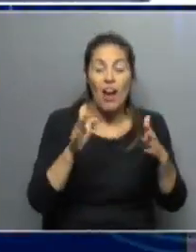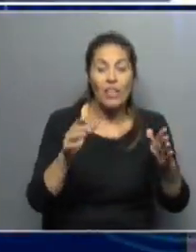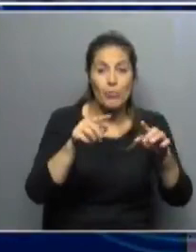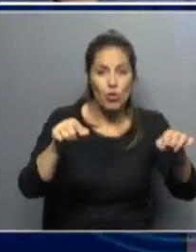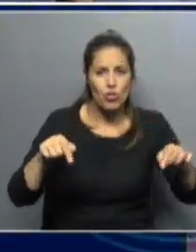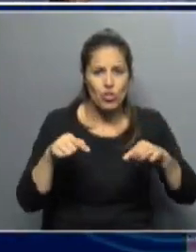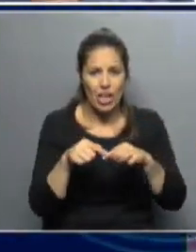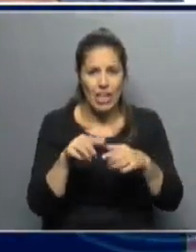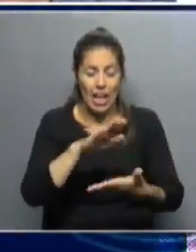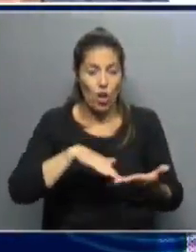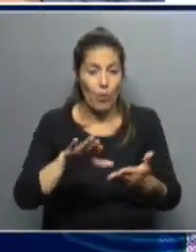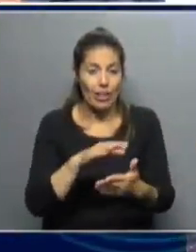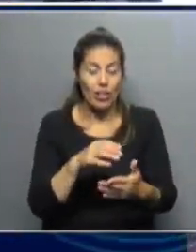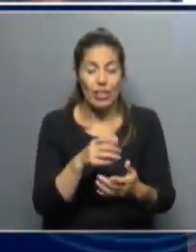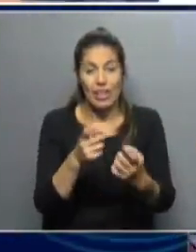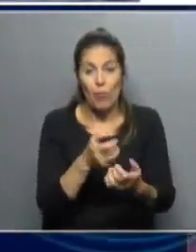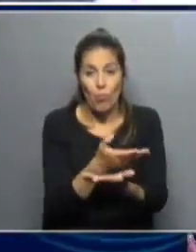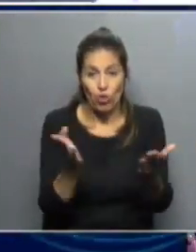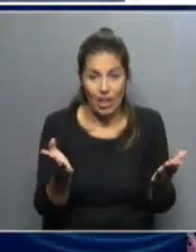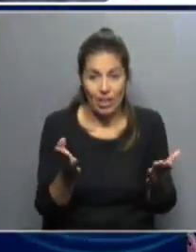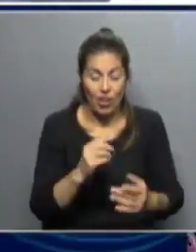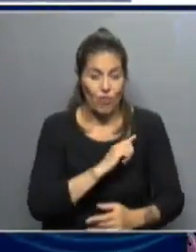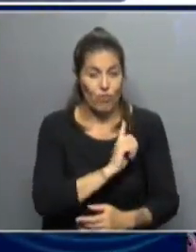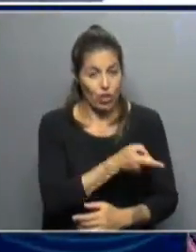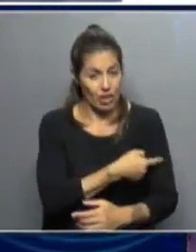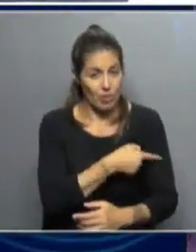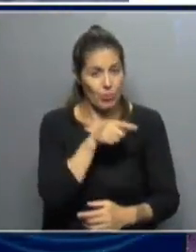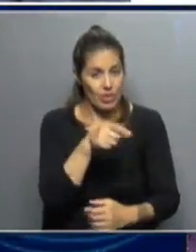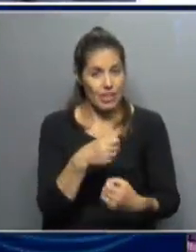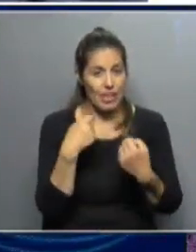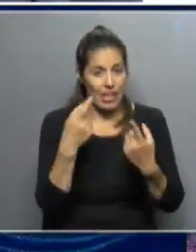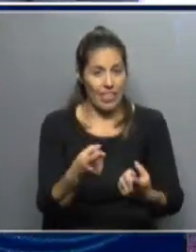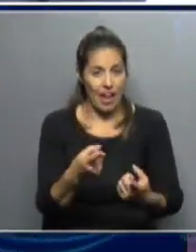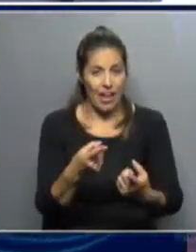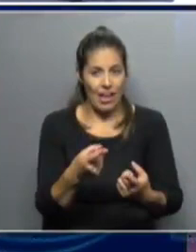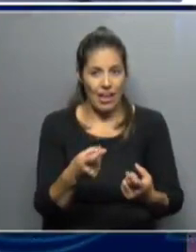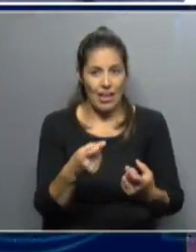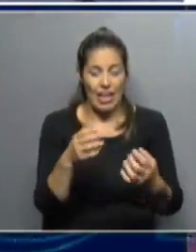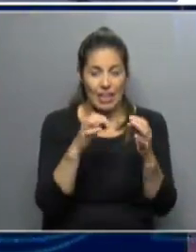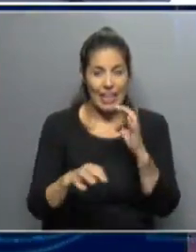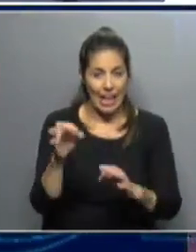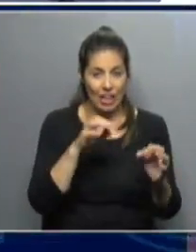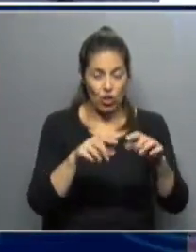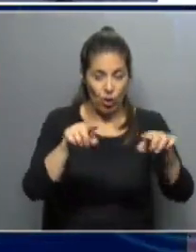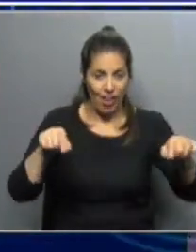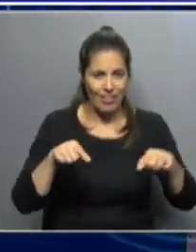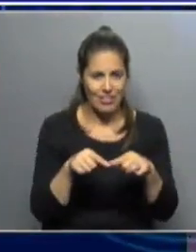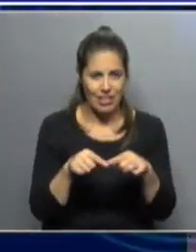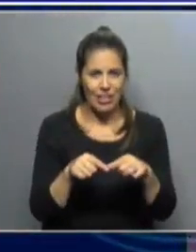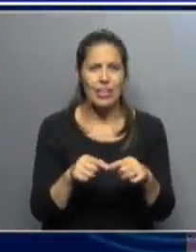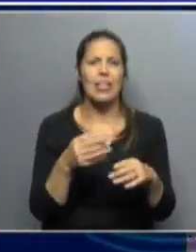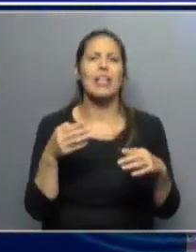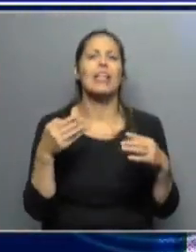barrios, tenemos que tener espectáculos. Y fortalecimiento es el gran proveedor de espectáculos a esas salas. Te pido